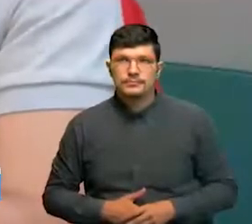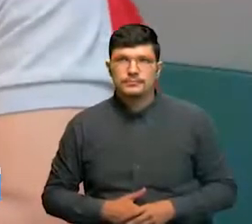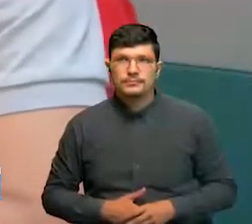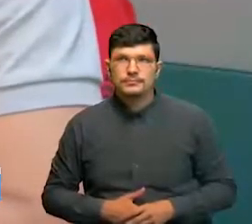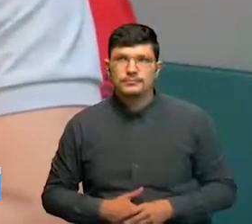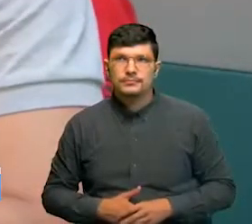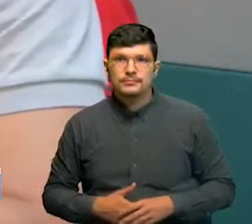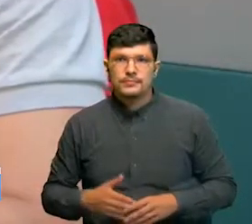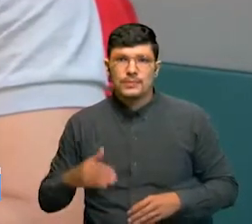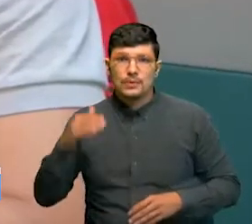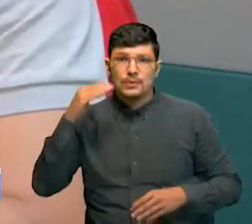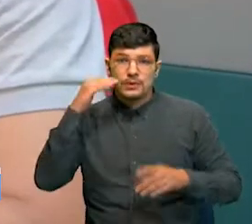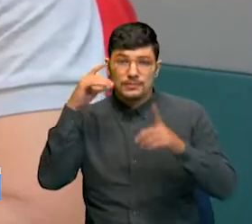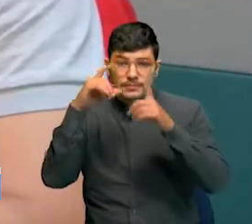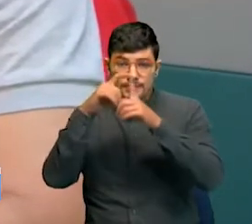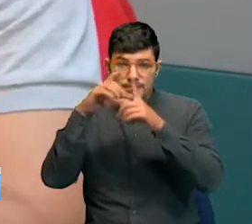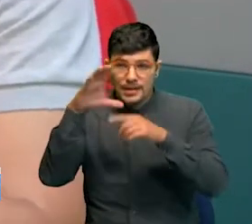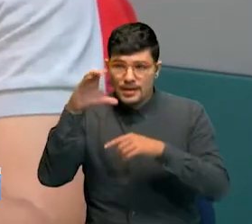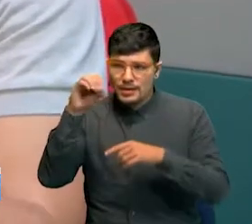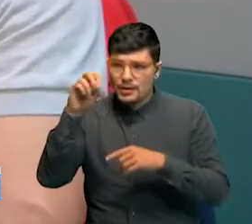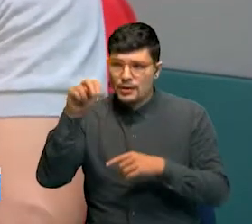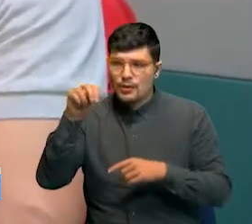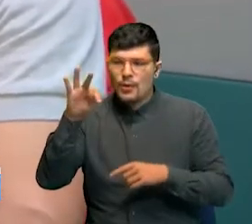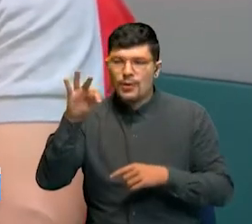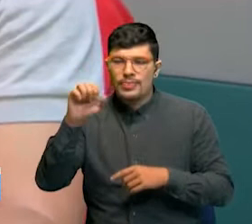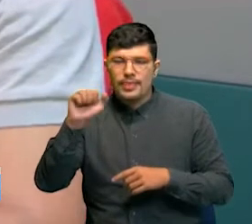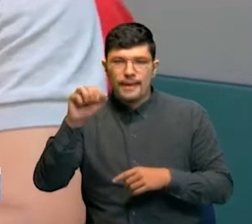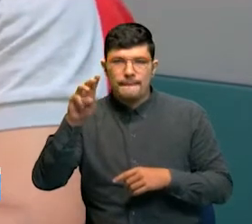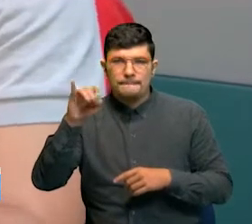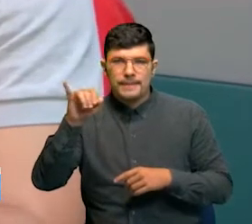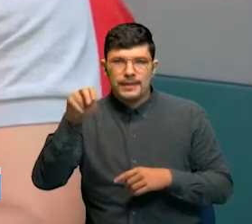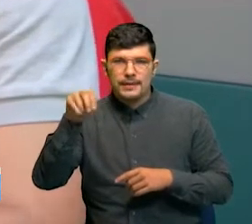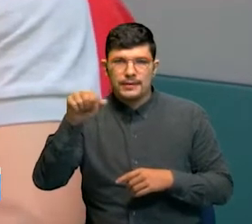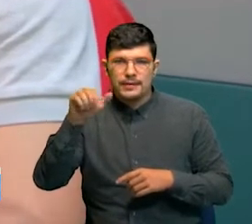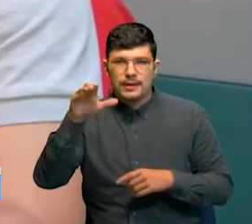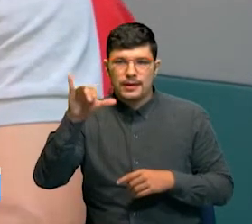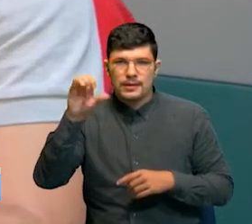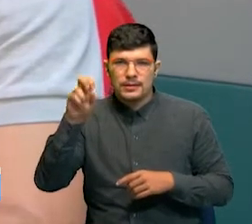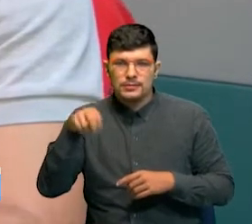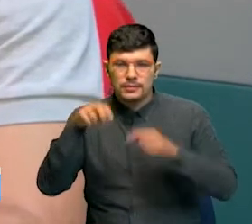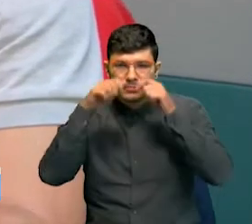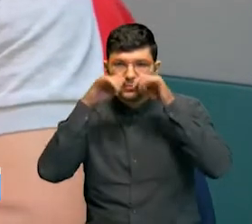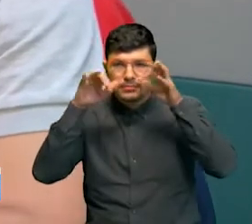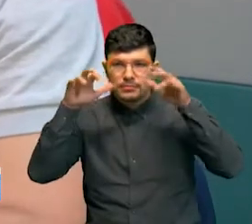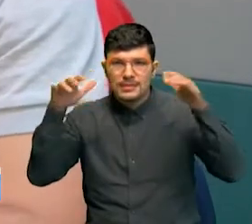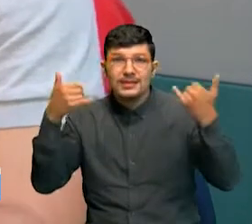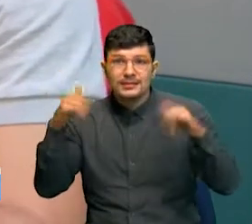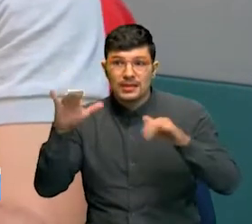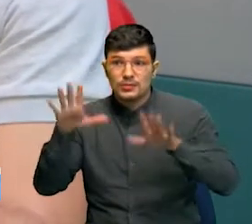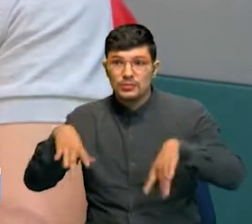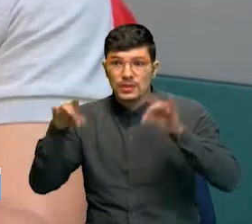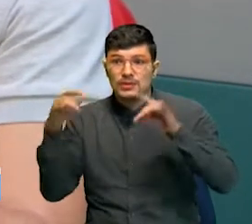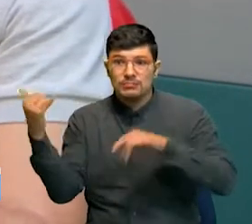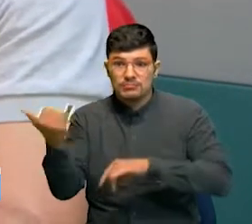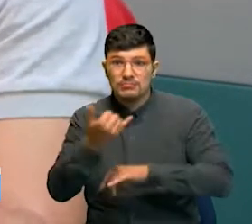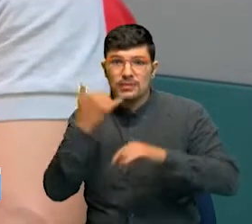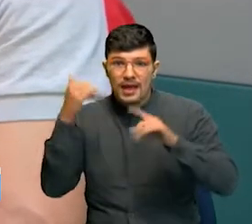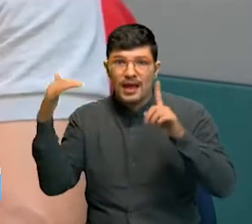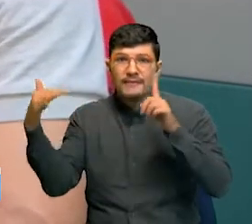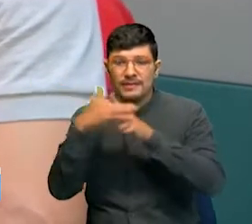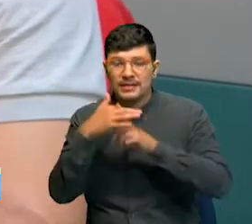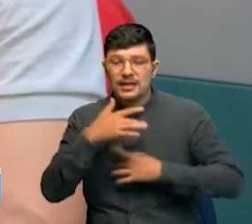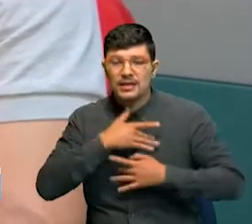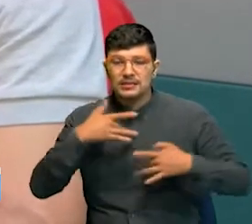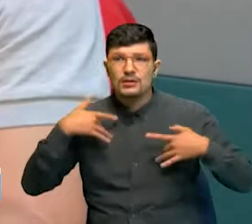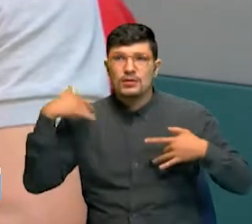Cuando uno habla de contaminación del aire se refiere a sustancias que ya se conocen tienen un efecto nocivo en la salud y que están en la atmósfera. Y todos